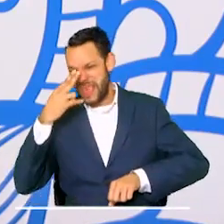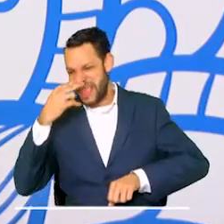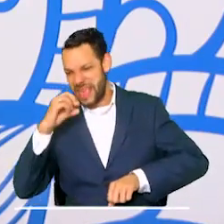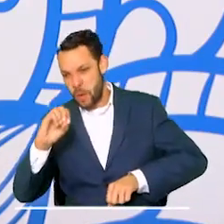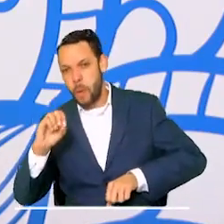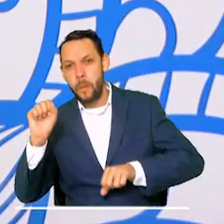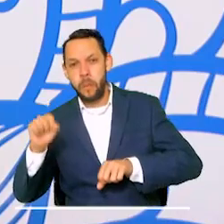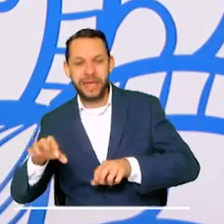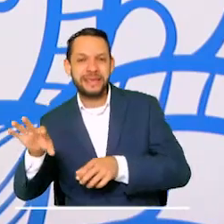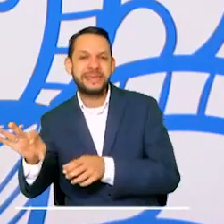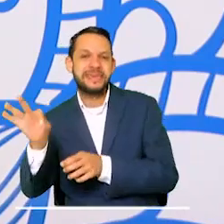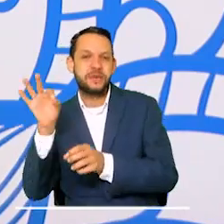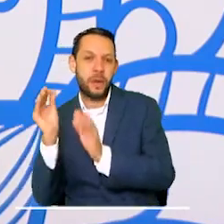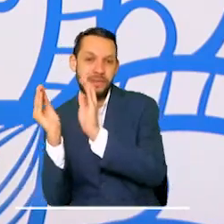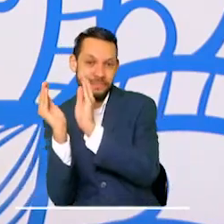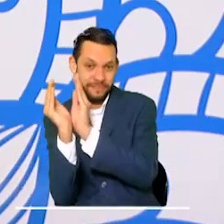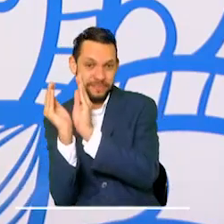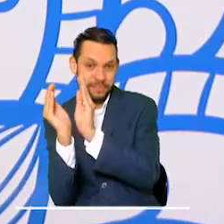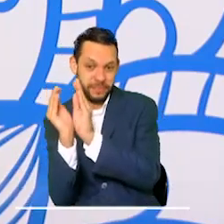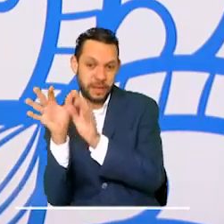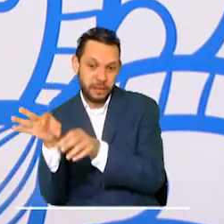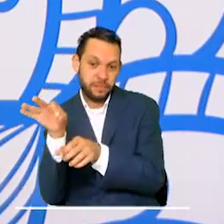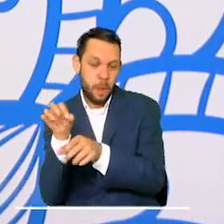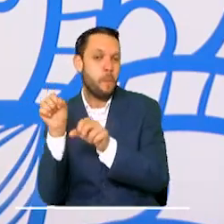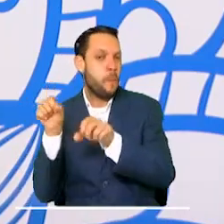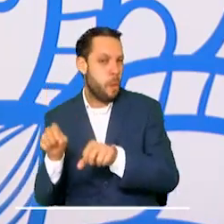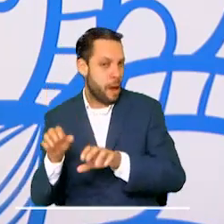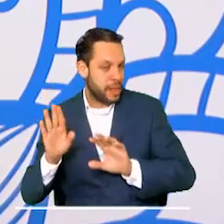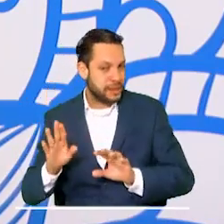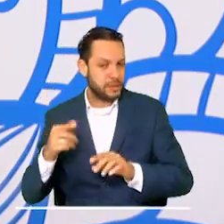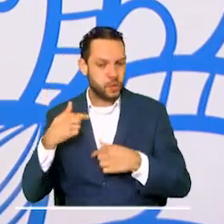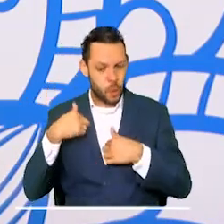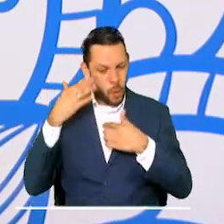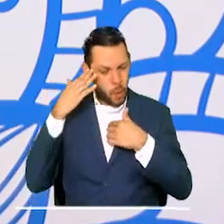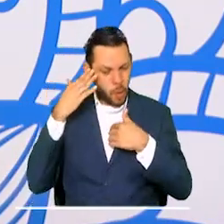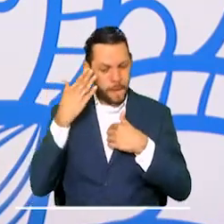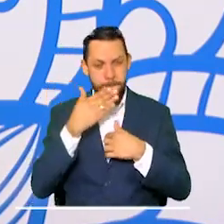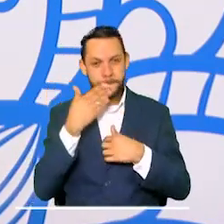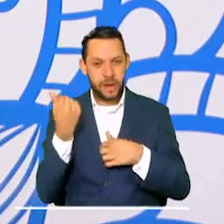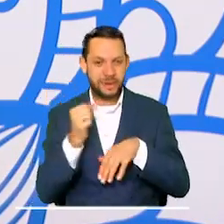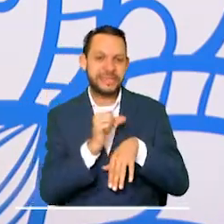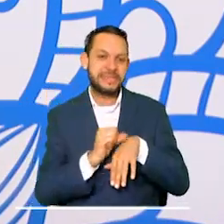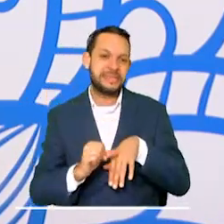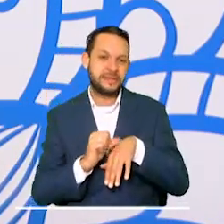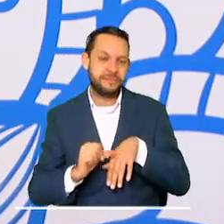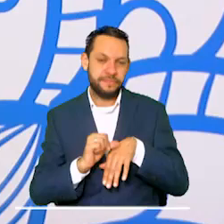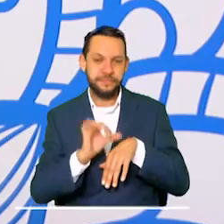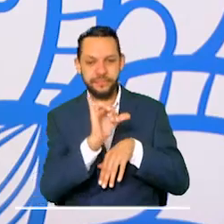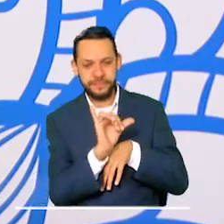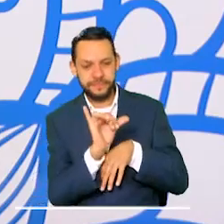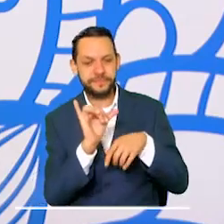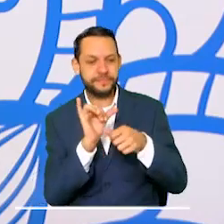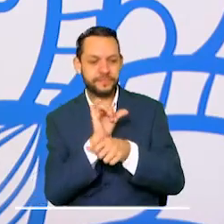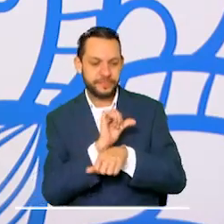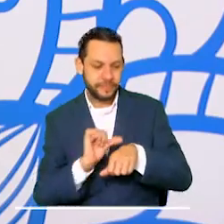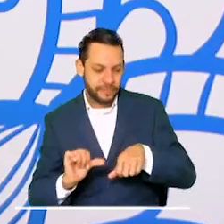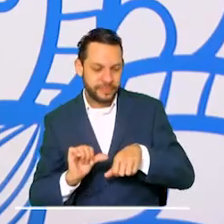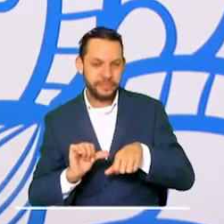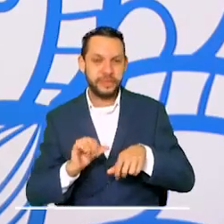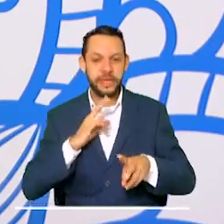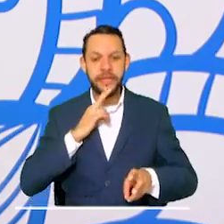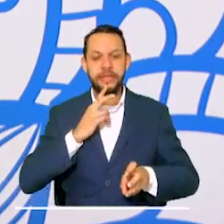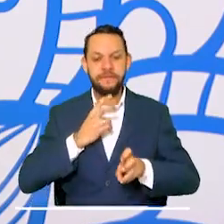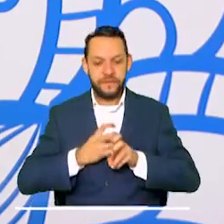ser un niño adoptado. Y yo tomé esa conciencia y decidí irme por el lado de la salud. Entonces, sí, es una cirugía compleja, es